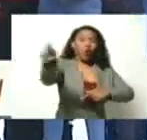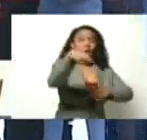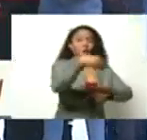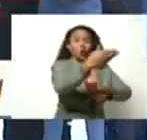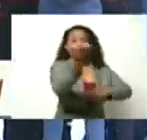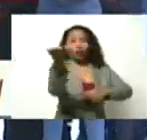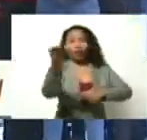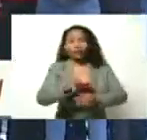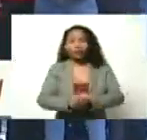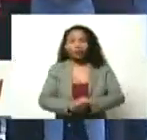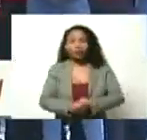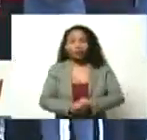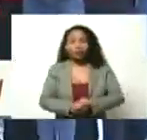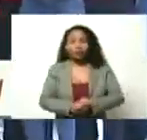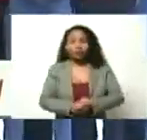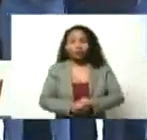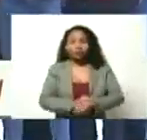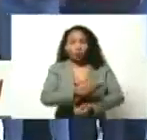jovencitas